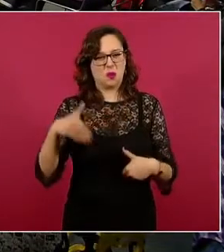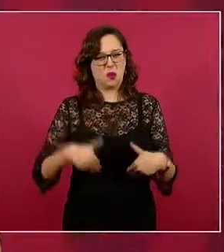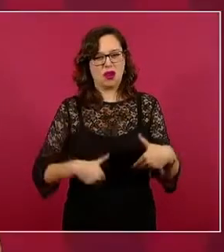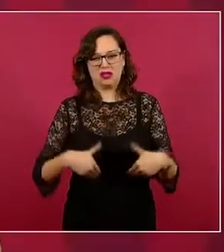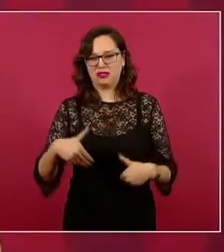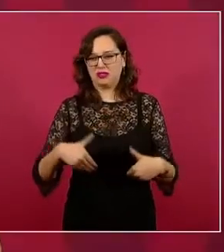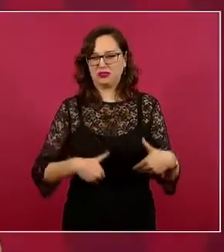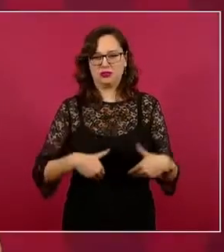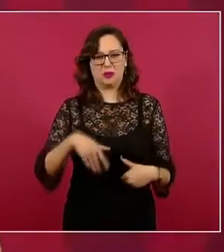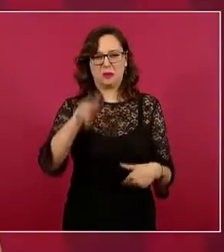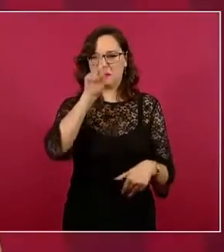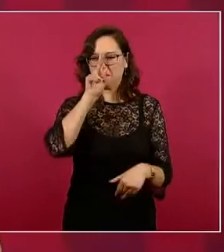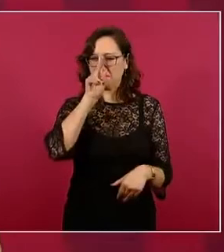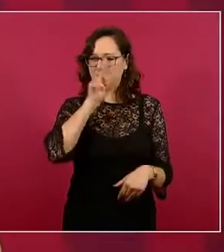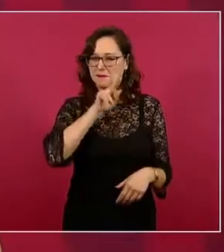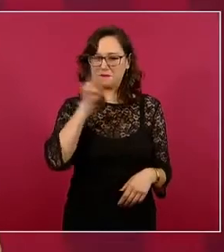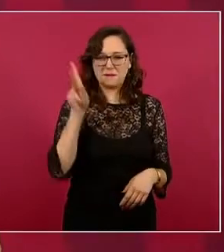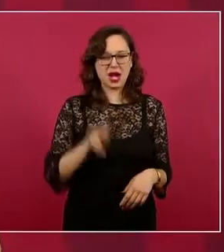cuando